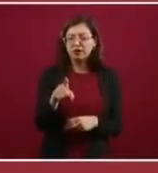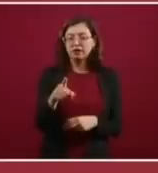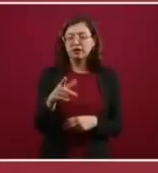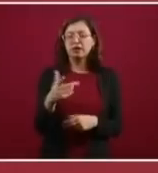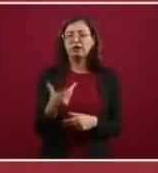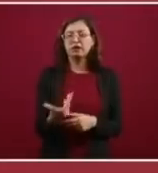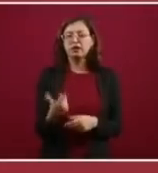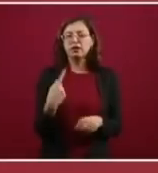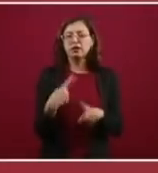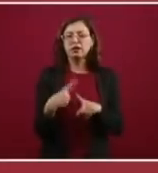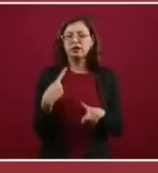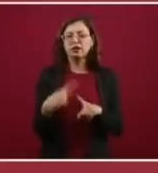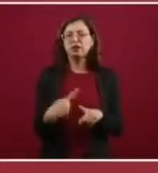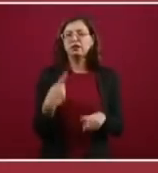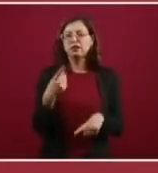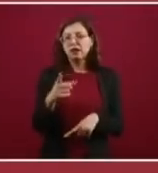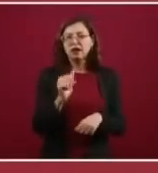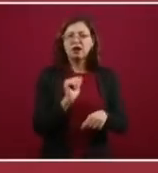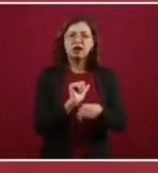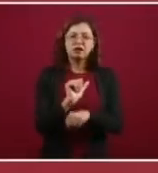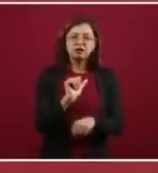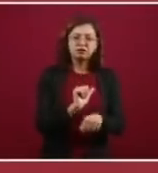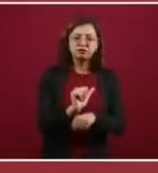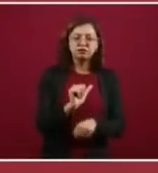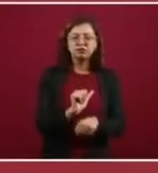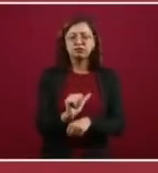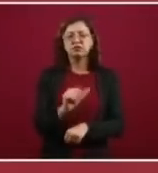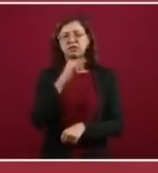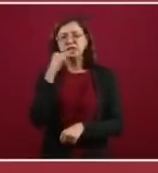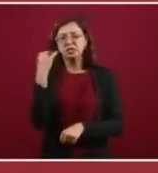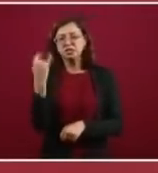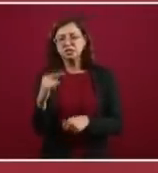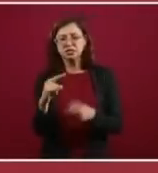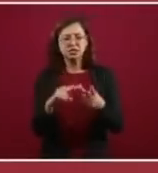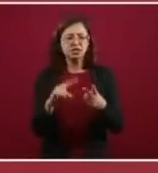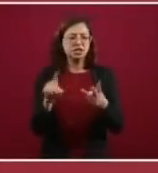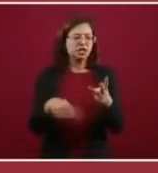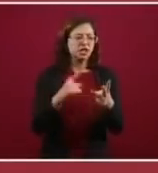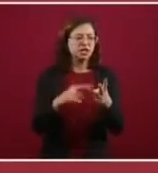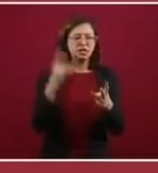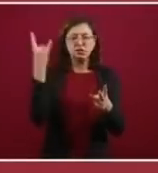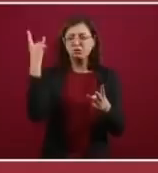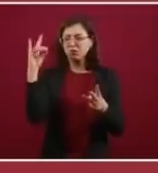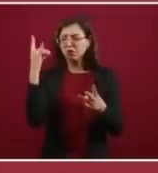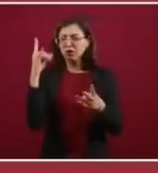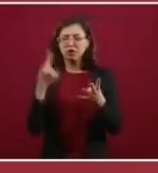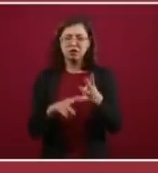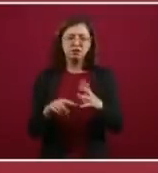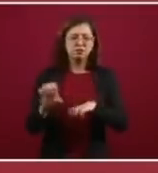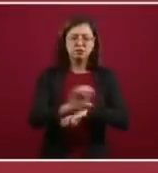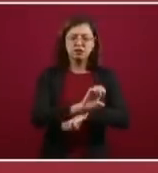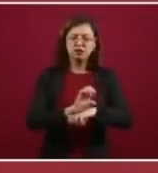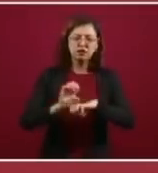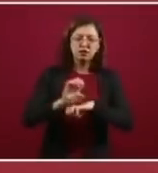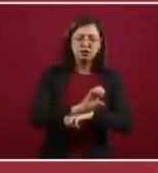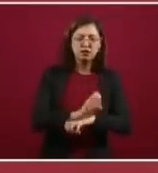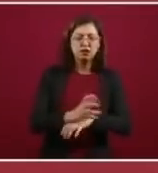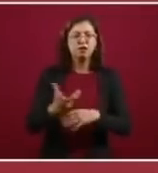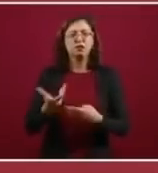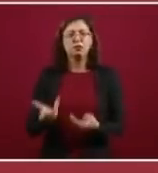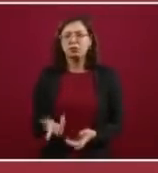de Argentina, de Chile, de Bolivia, de Ecuador,